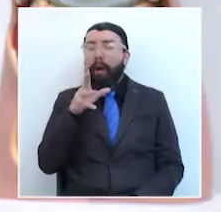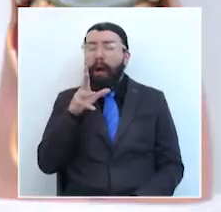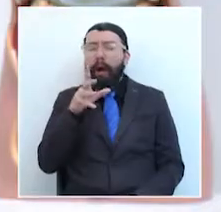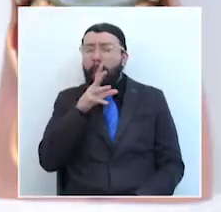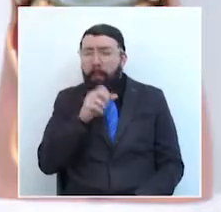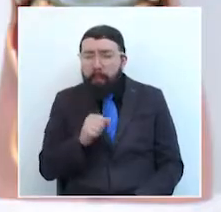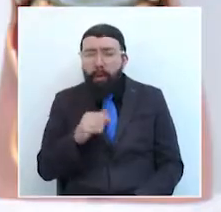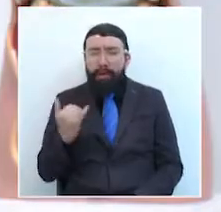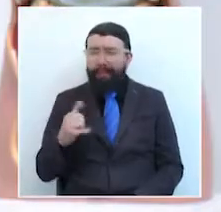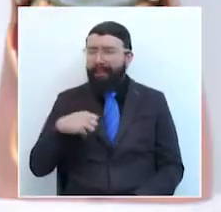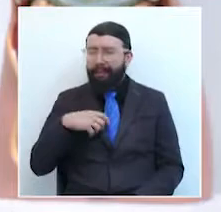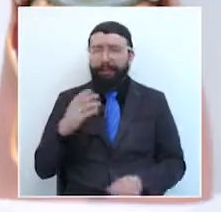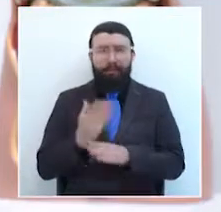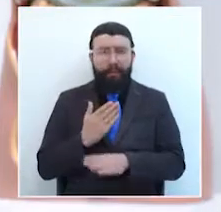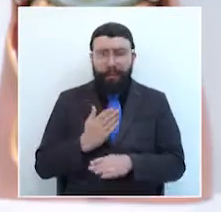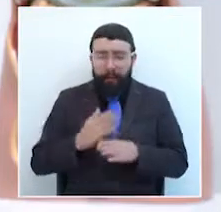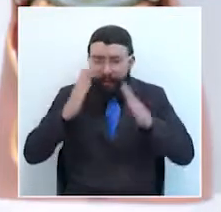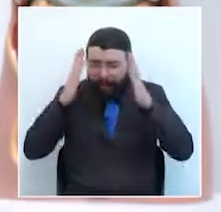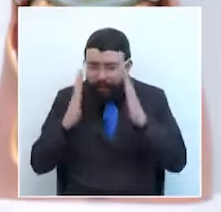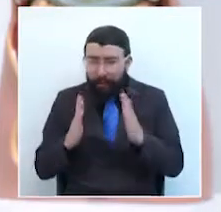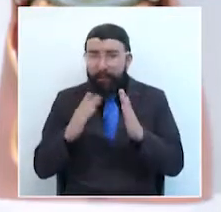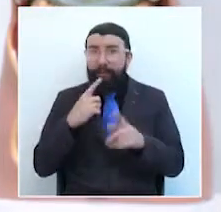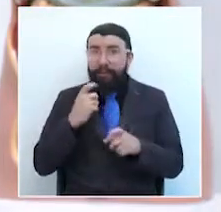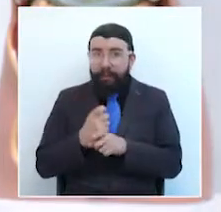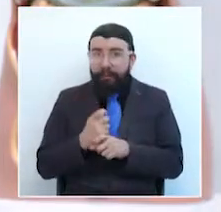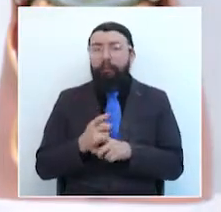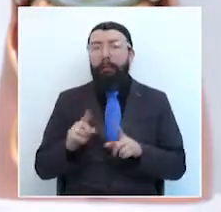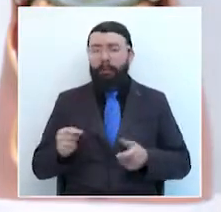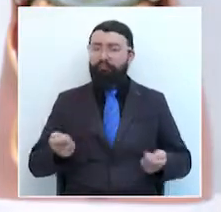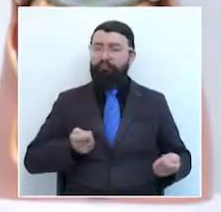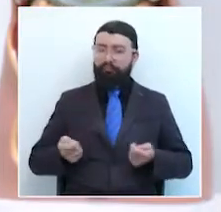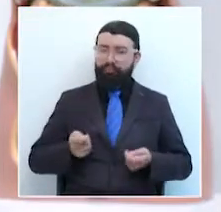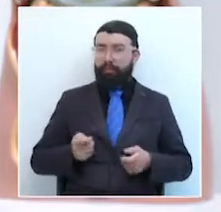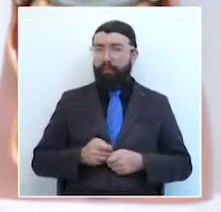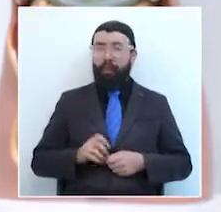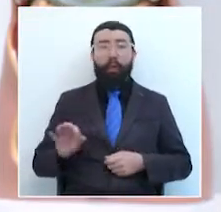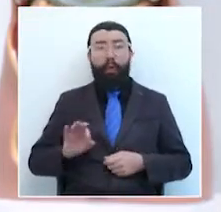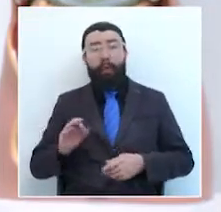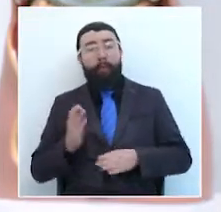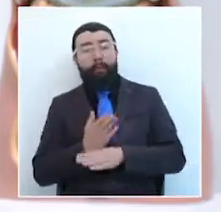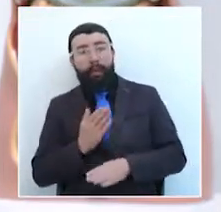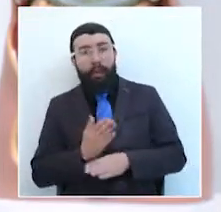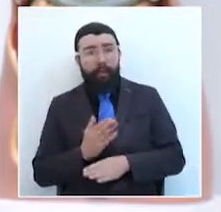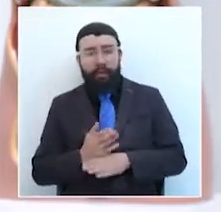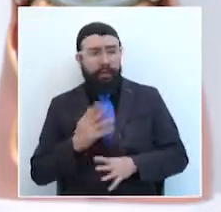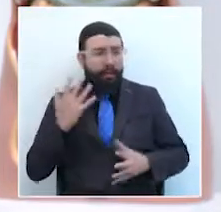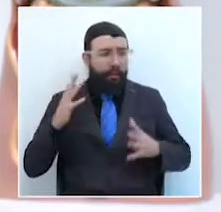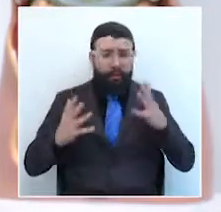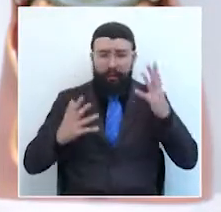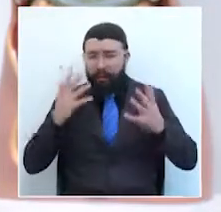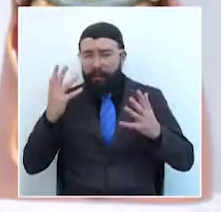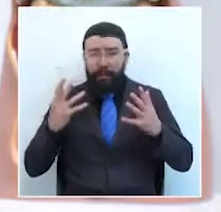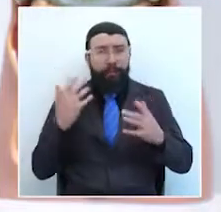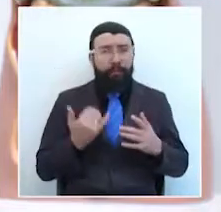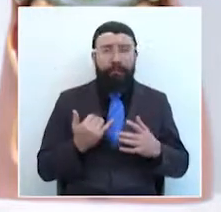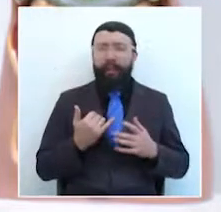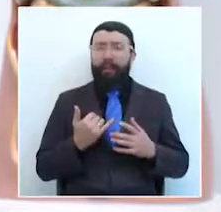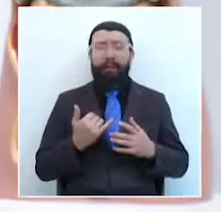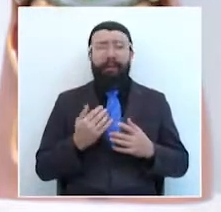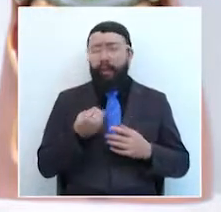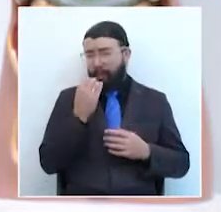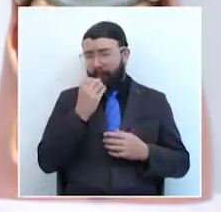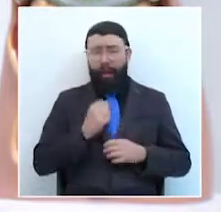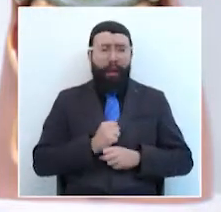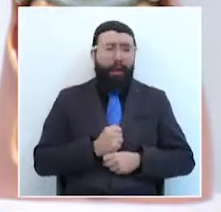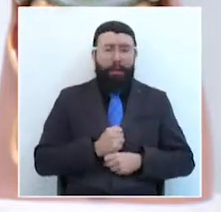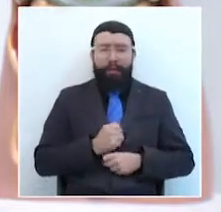concentrarse es también también se maneja esta opción problemas de trastornos alimenticios anorexia bulimia también se puede